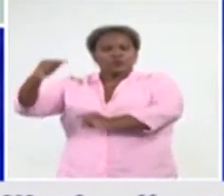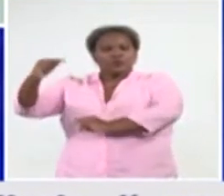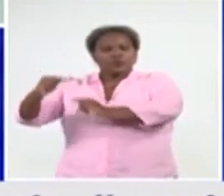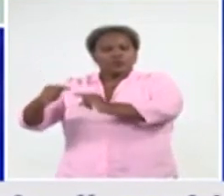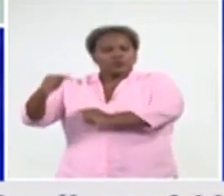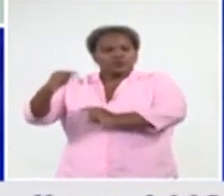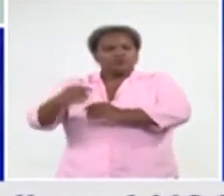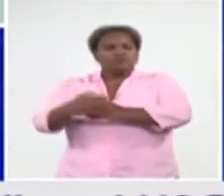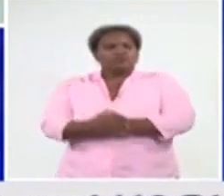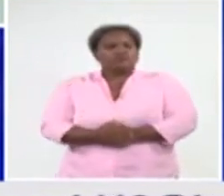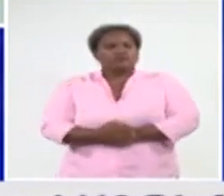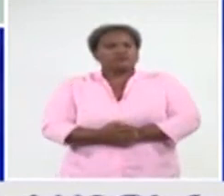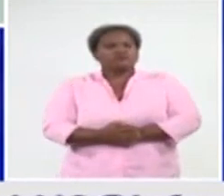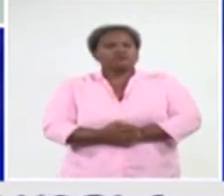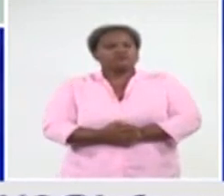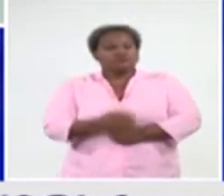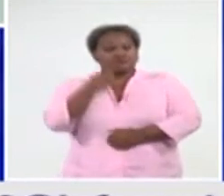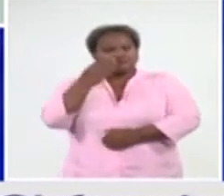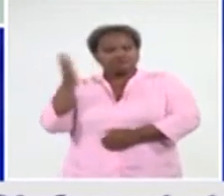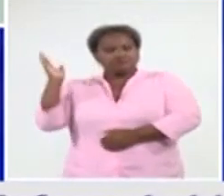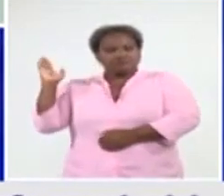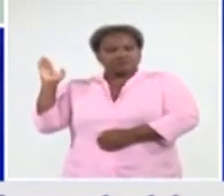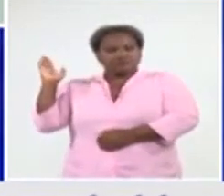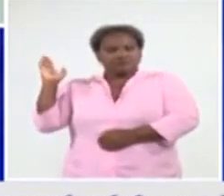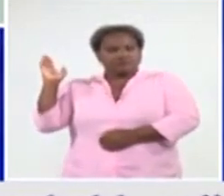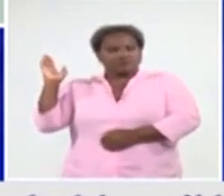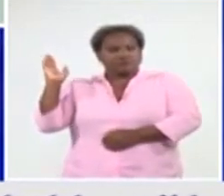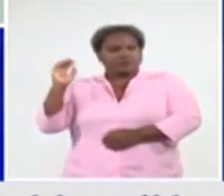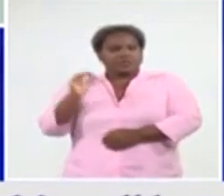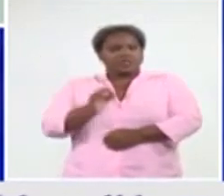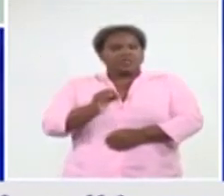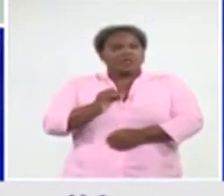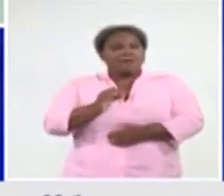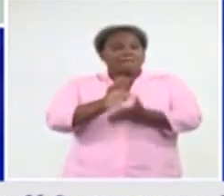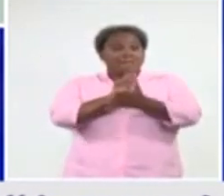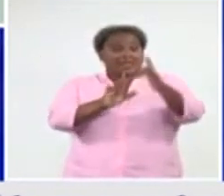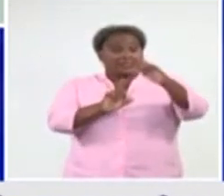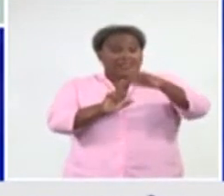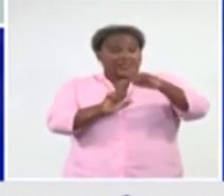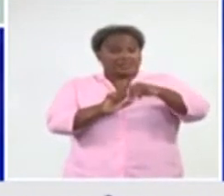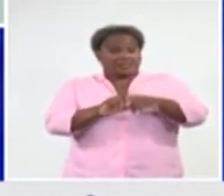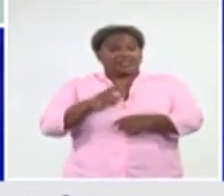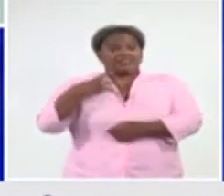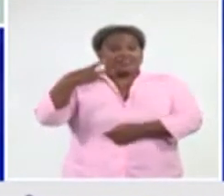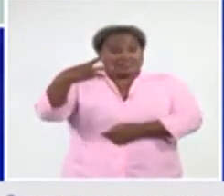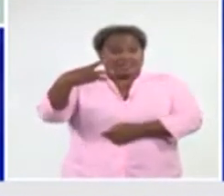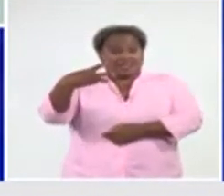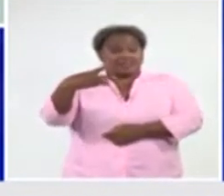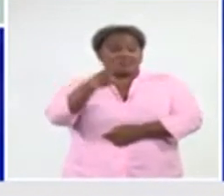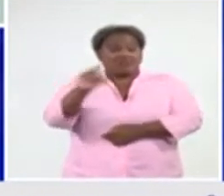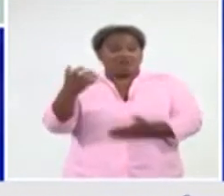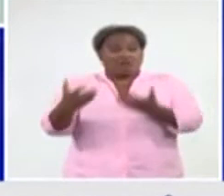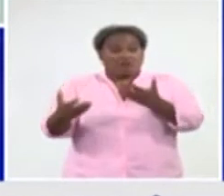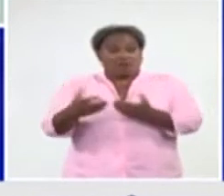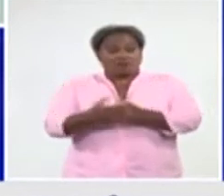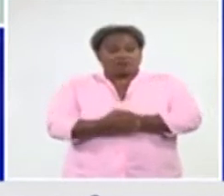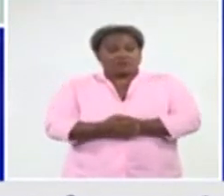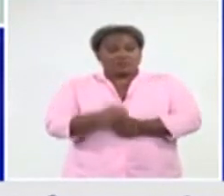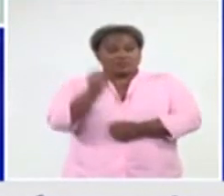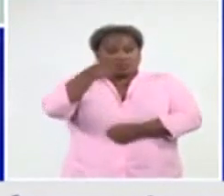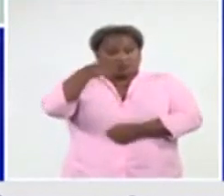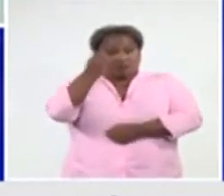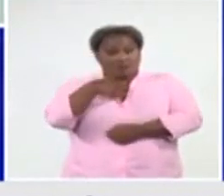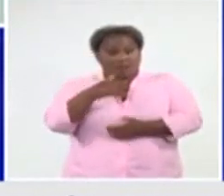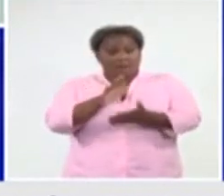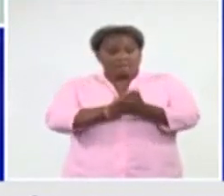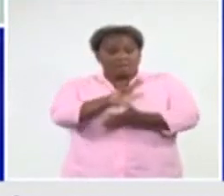15 días, ahí lo tienen. 7 de Matanzas, 3 de Cienfuegos y de Ciego de Ávila y Mayabeque,